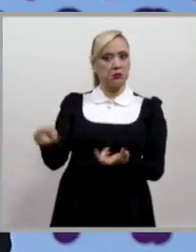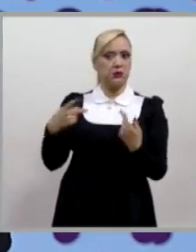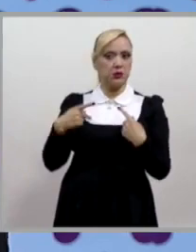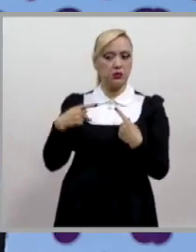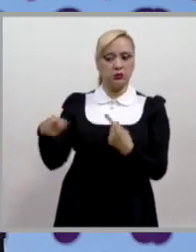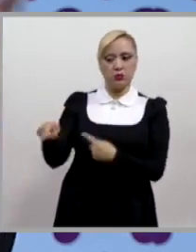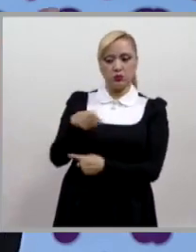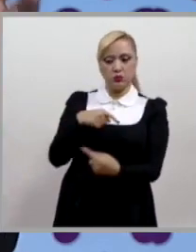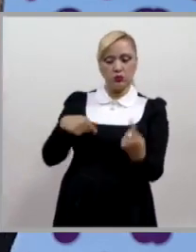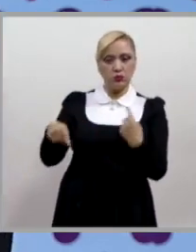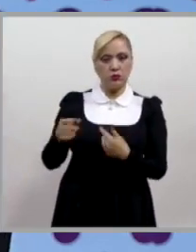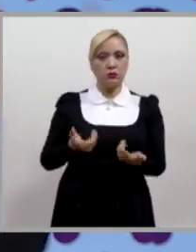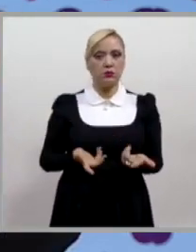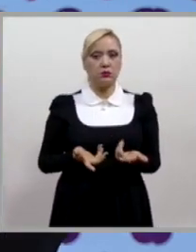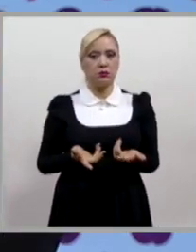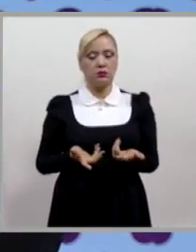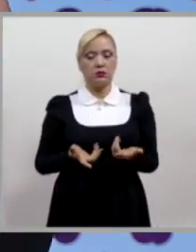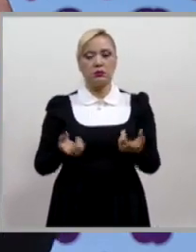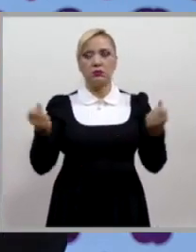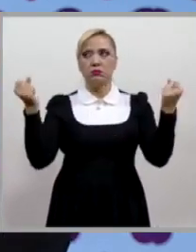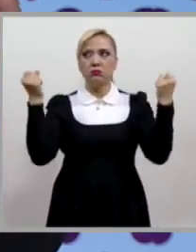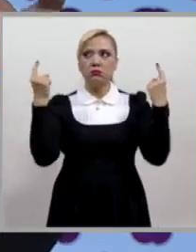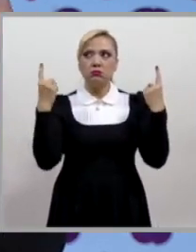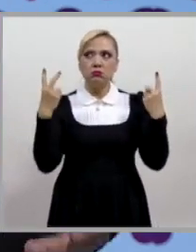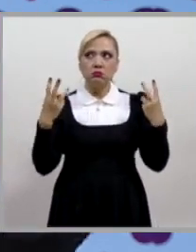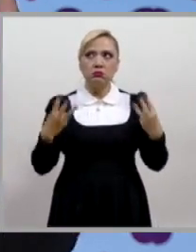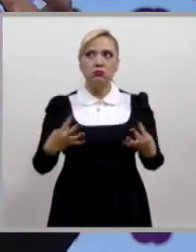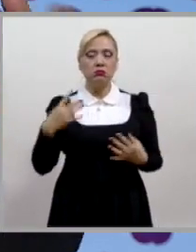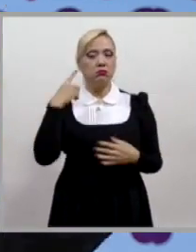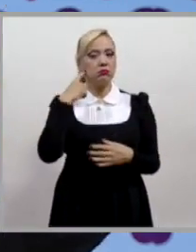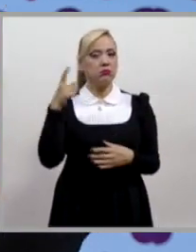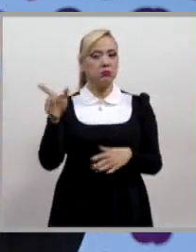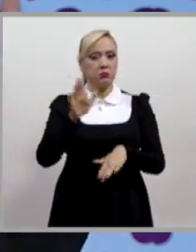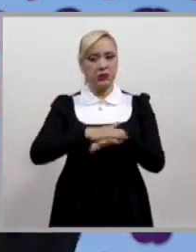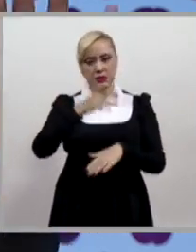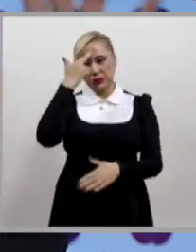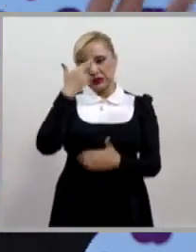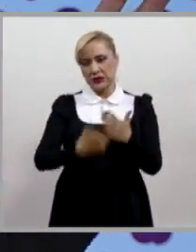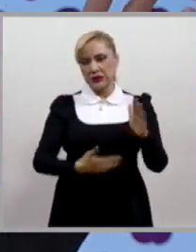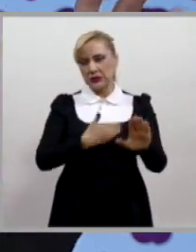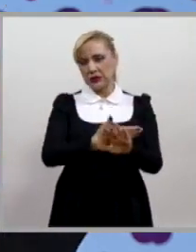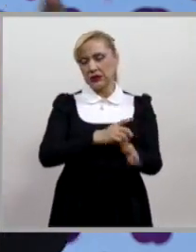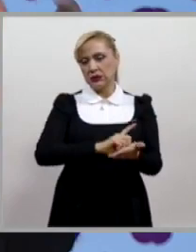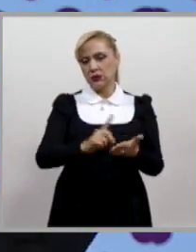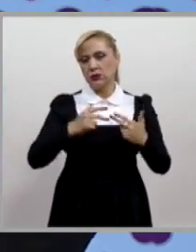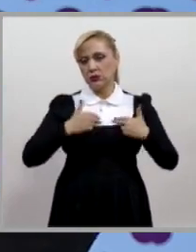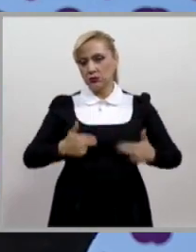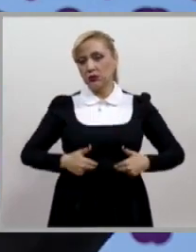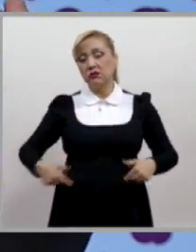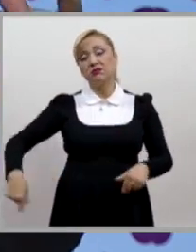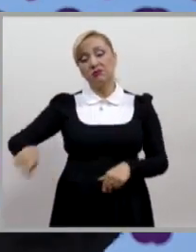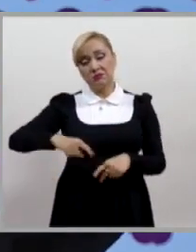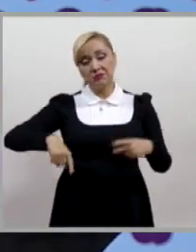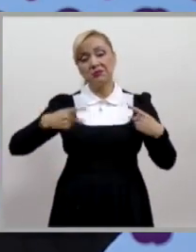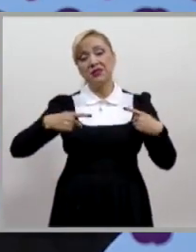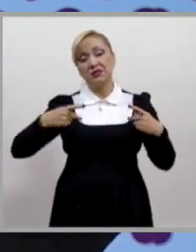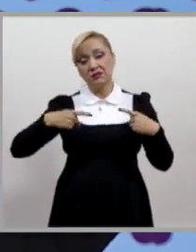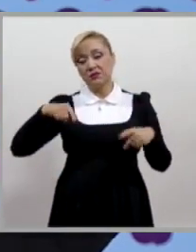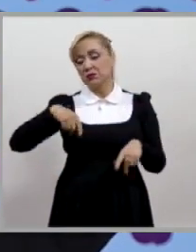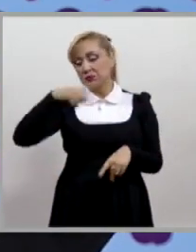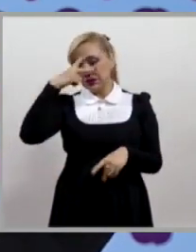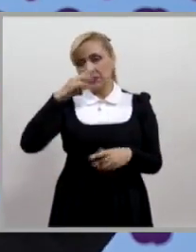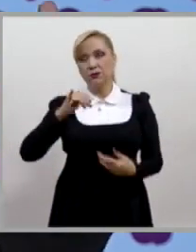particulares. Es decir, no solo en números absolutos los principales violadores de derechos humanos en México y en todo el mundo, somos los particulares directamente